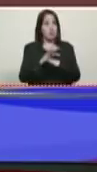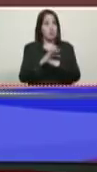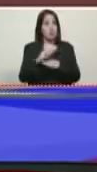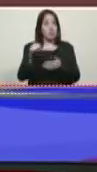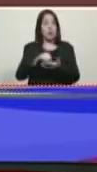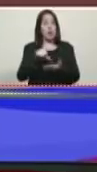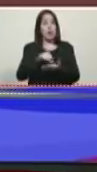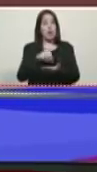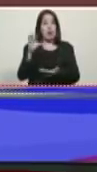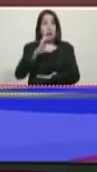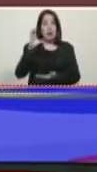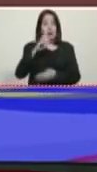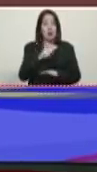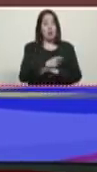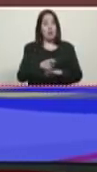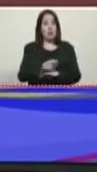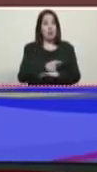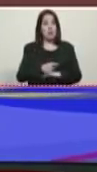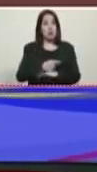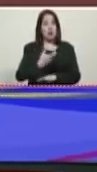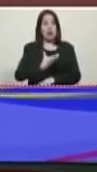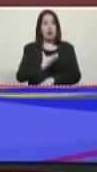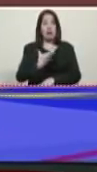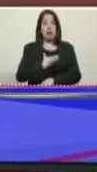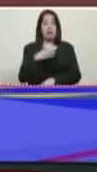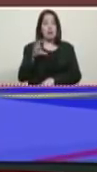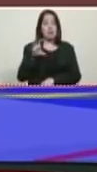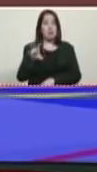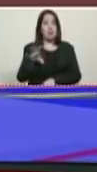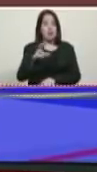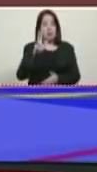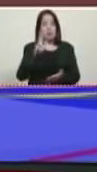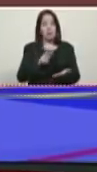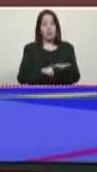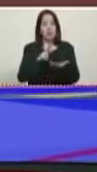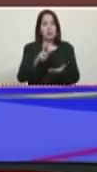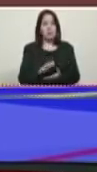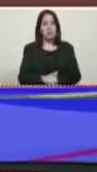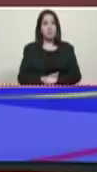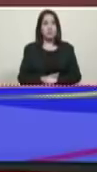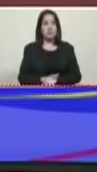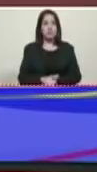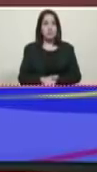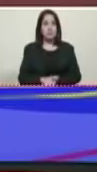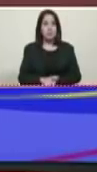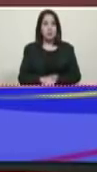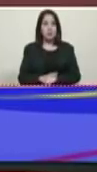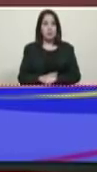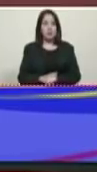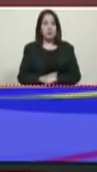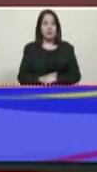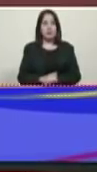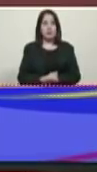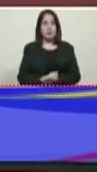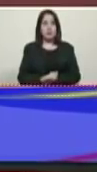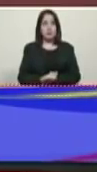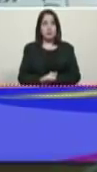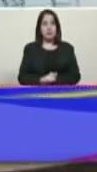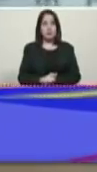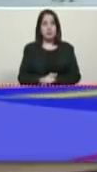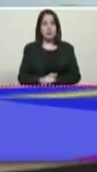capital gobernaciones y alcaldías del país aprobado complace de manera inmediata